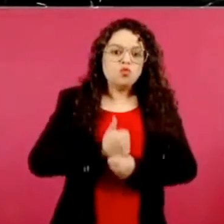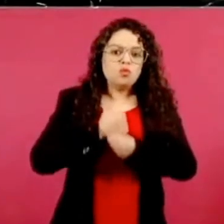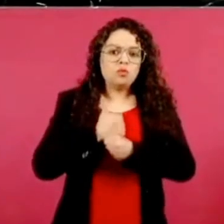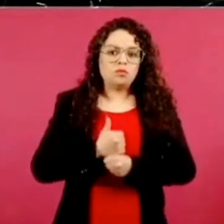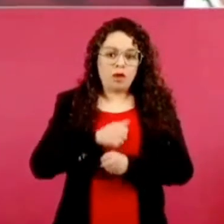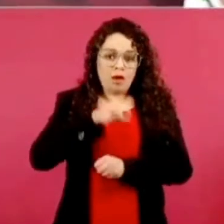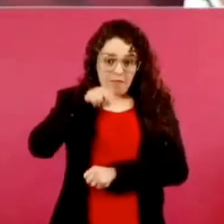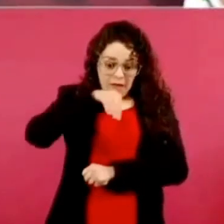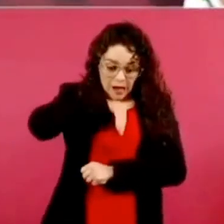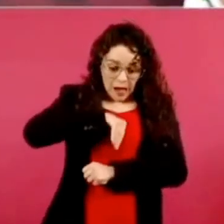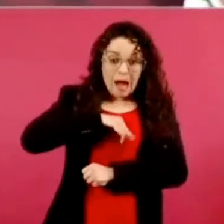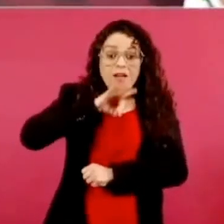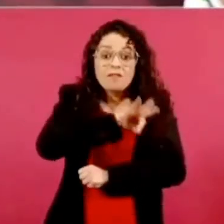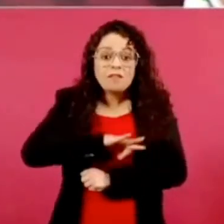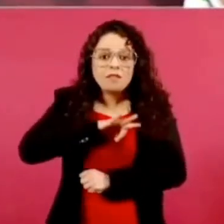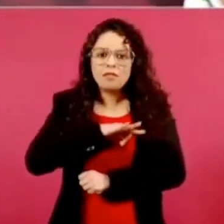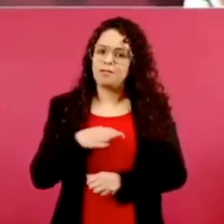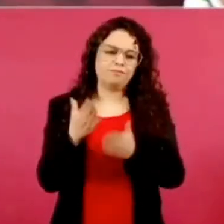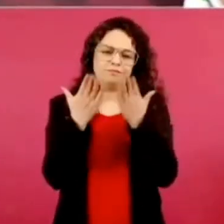Entonces,